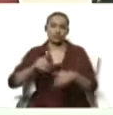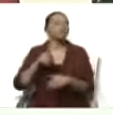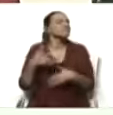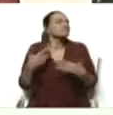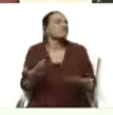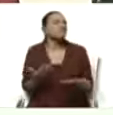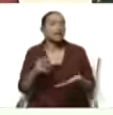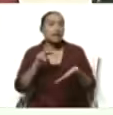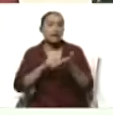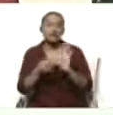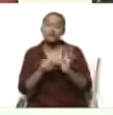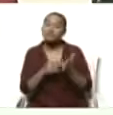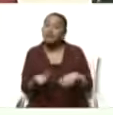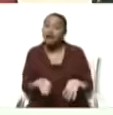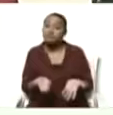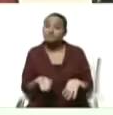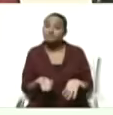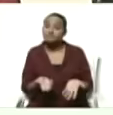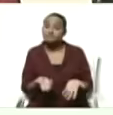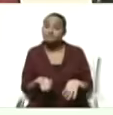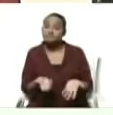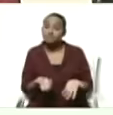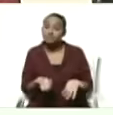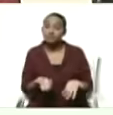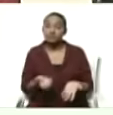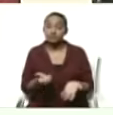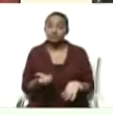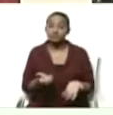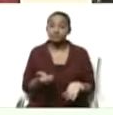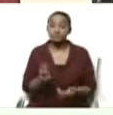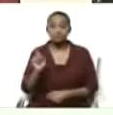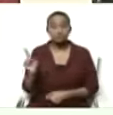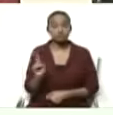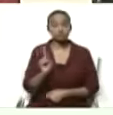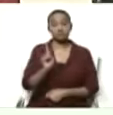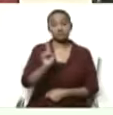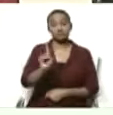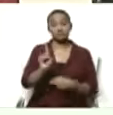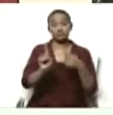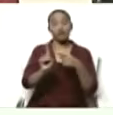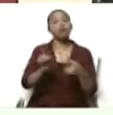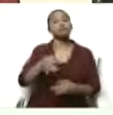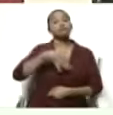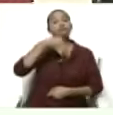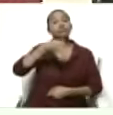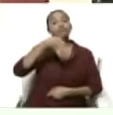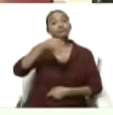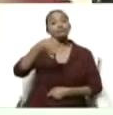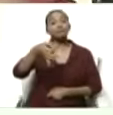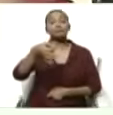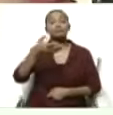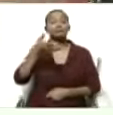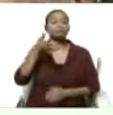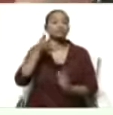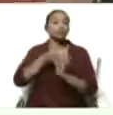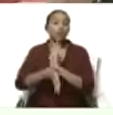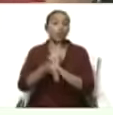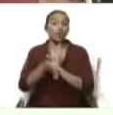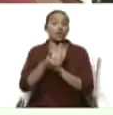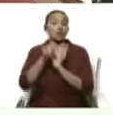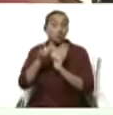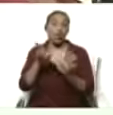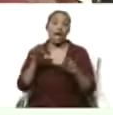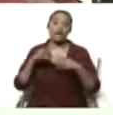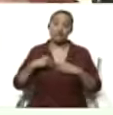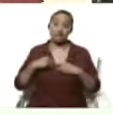Ah bueno que salir salir Luego a declarar en contra del organismo el cual tú aceptaste